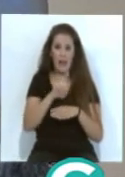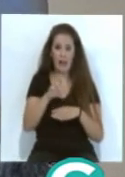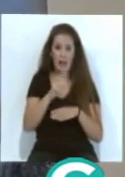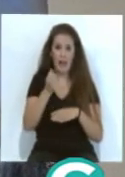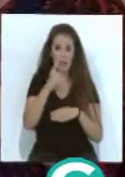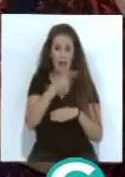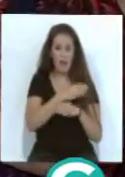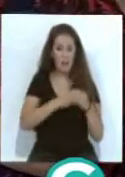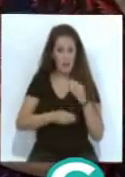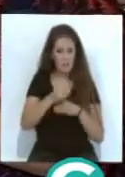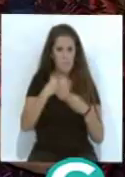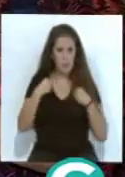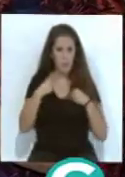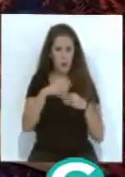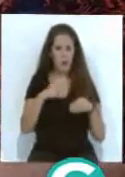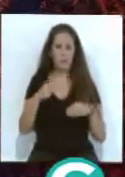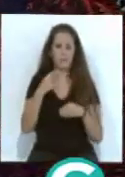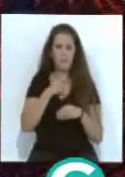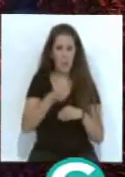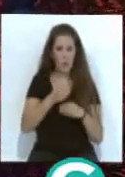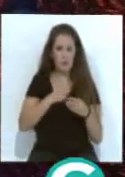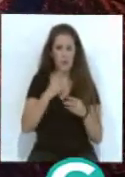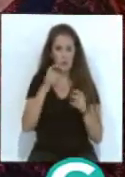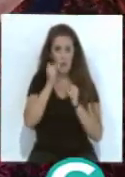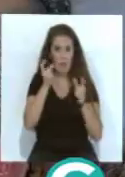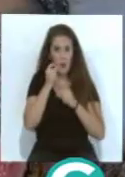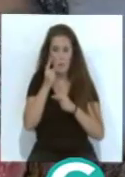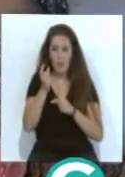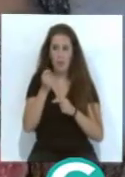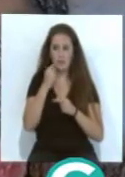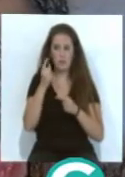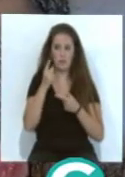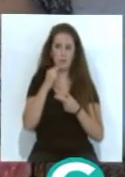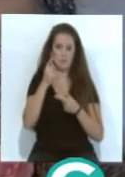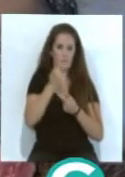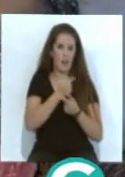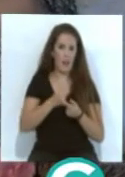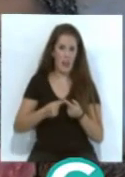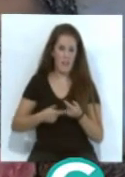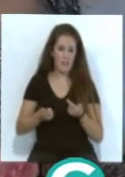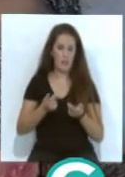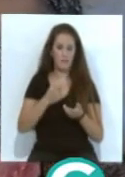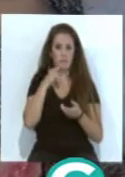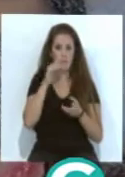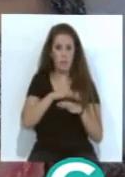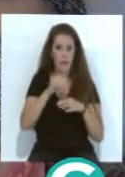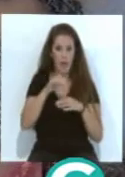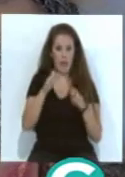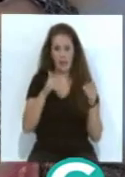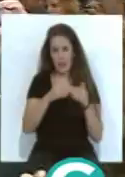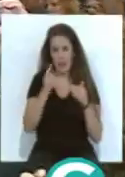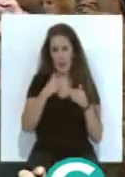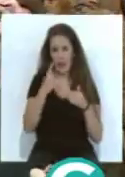donde vivió el chirigotero Manolo Cornejo, se ha descubierto un bajorrelieve en su honor para inmortalizar este rincón